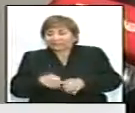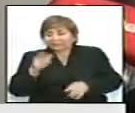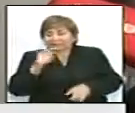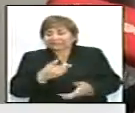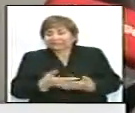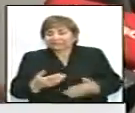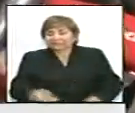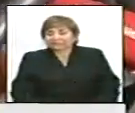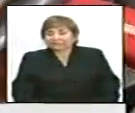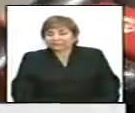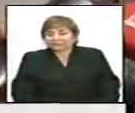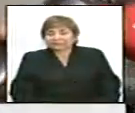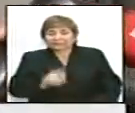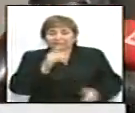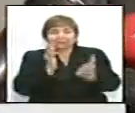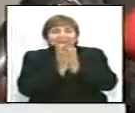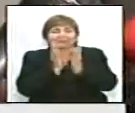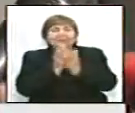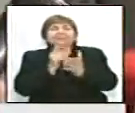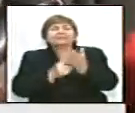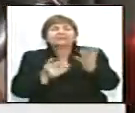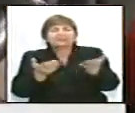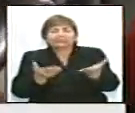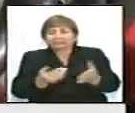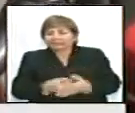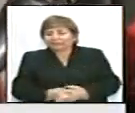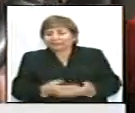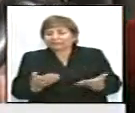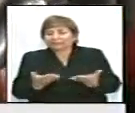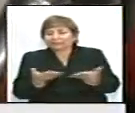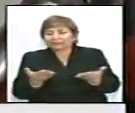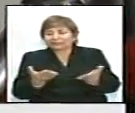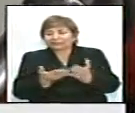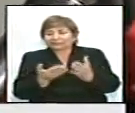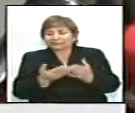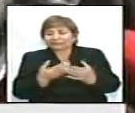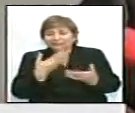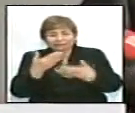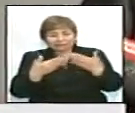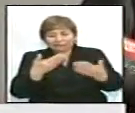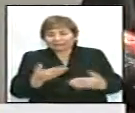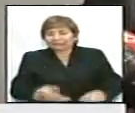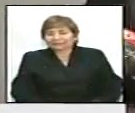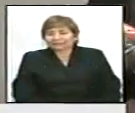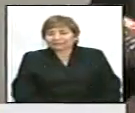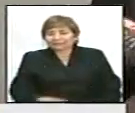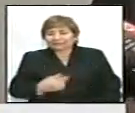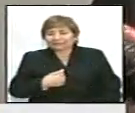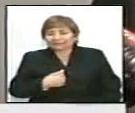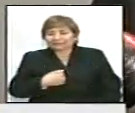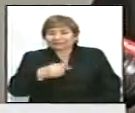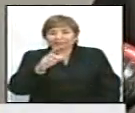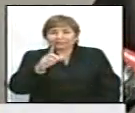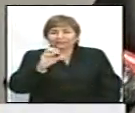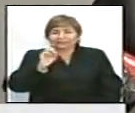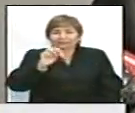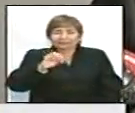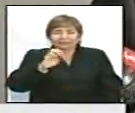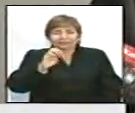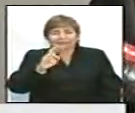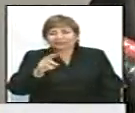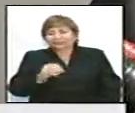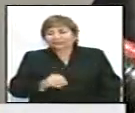Adelina. ¿En qué colegio estudias? ¿Dónde estudias? Cuéntanos un poquito acerca. En el Luis Negreiros Vega, en